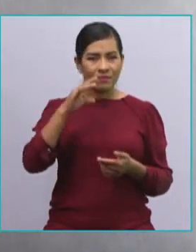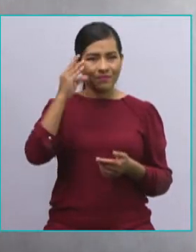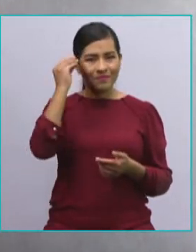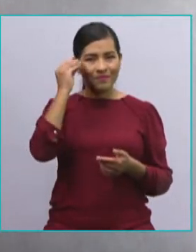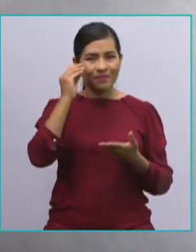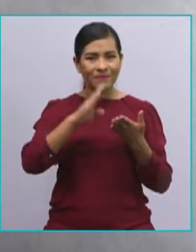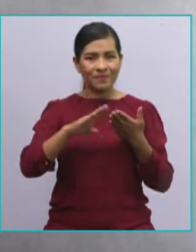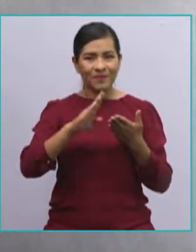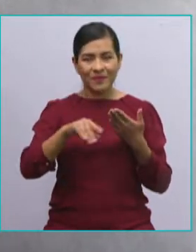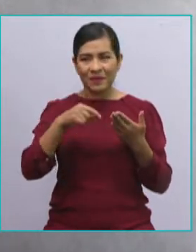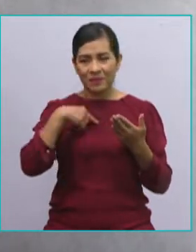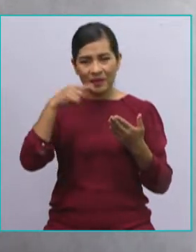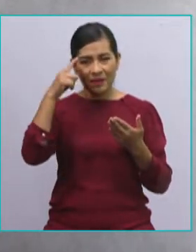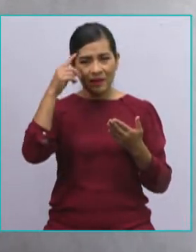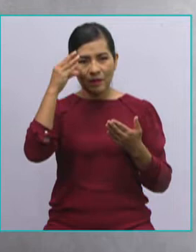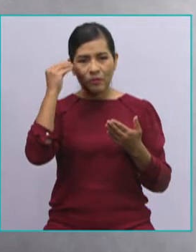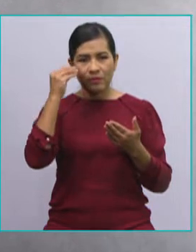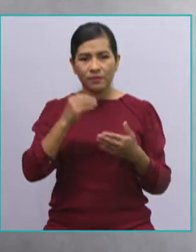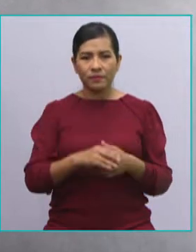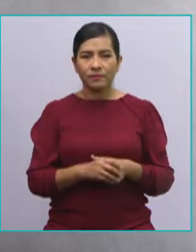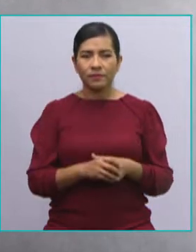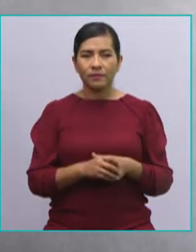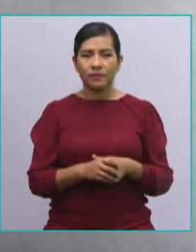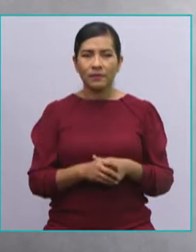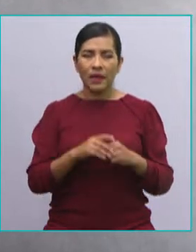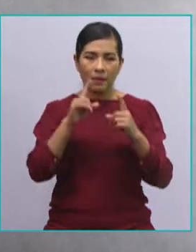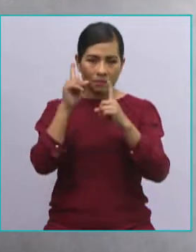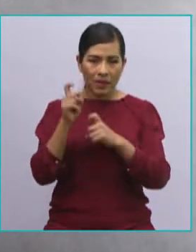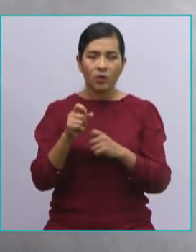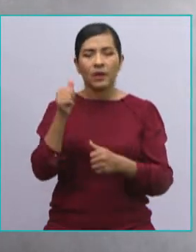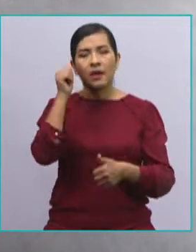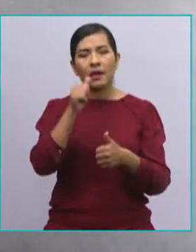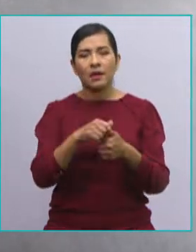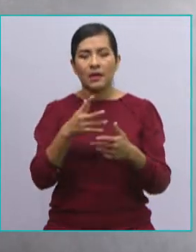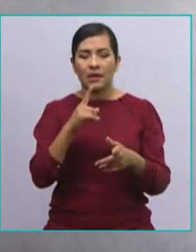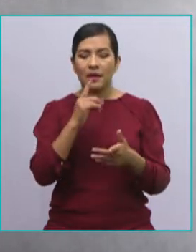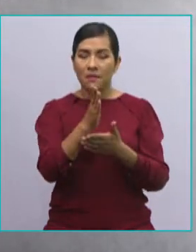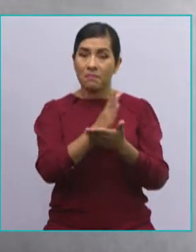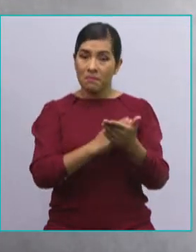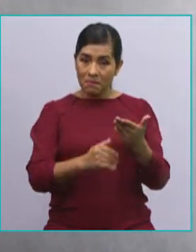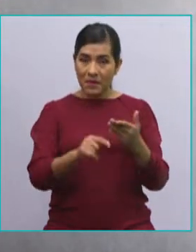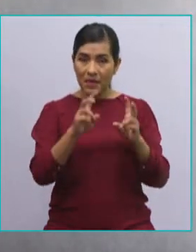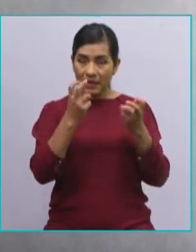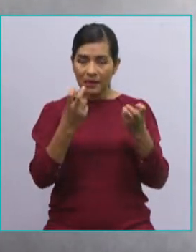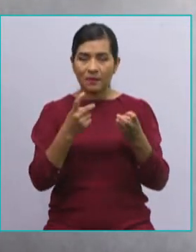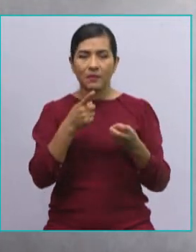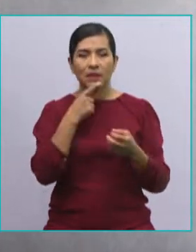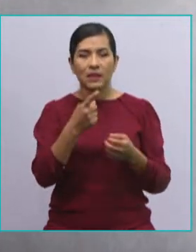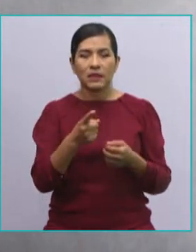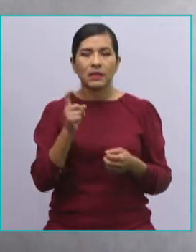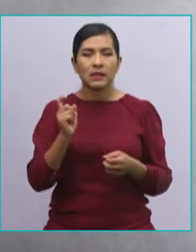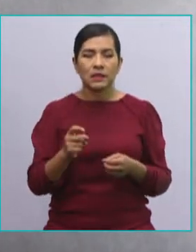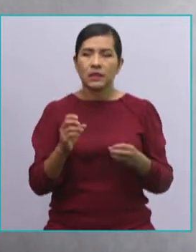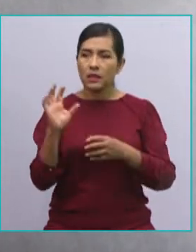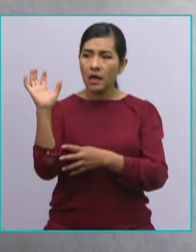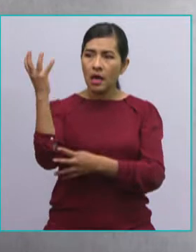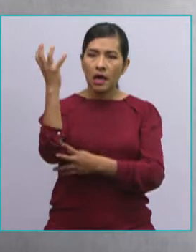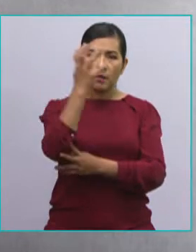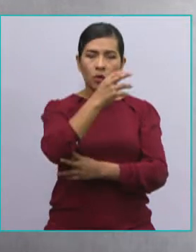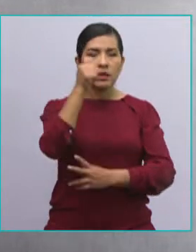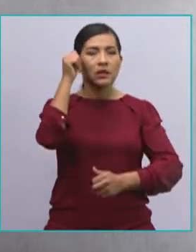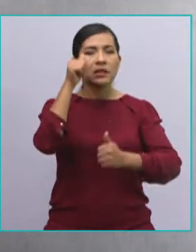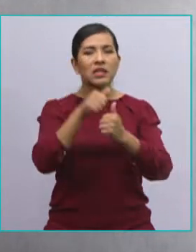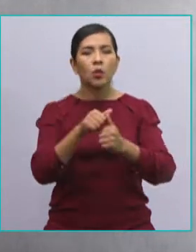puedo perder el momento el poema dicen estos árboles tienen el recuerdo de la